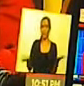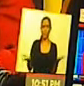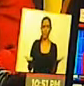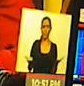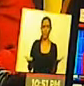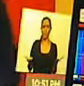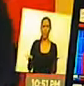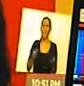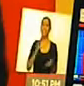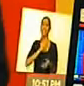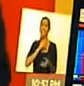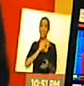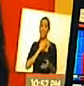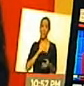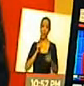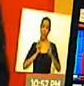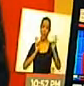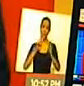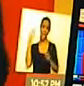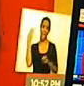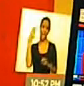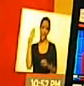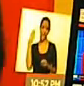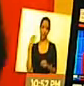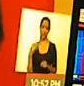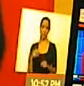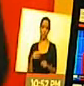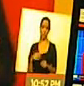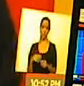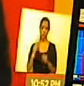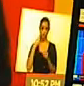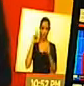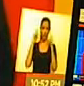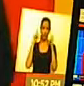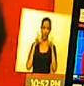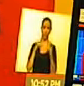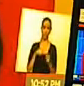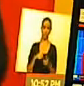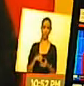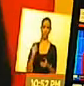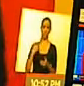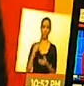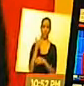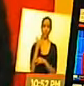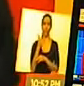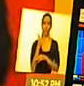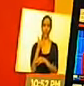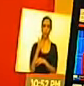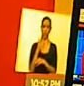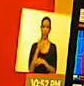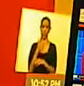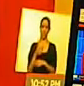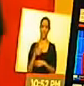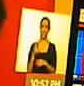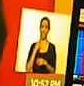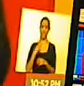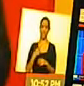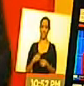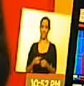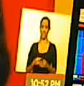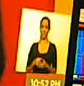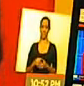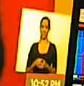señor Elias Caracas, de hecho, se ve en la fotografía que tiene un revólver. Y él indica